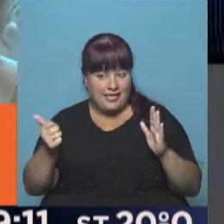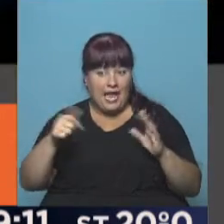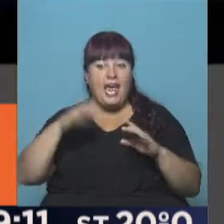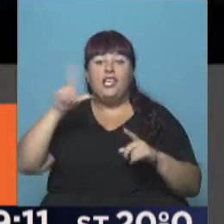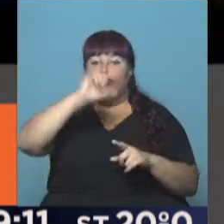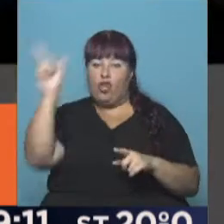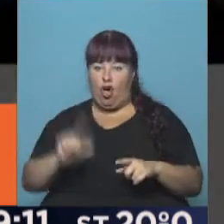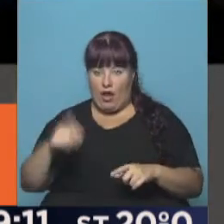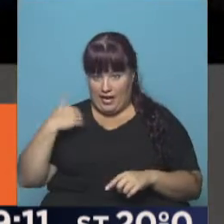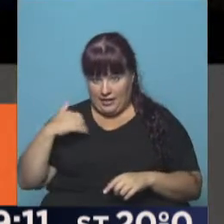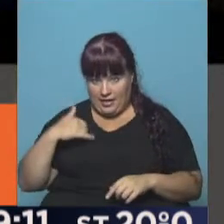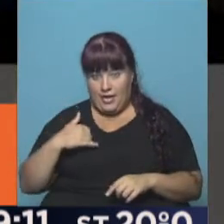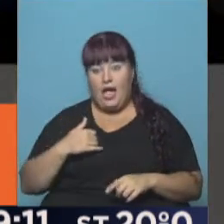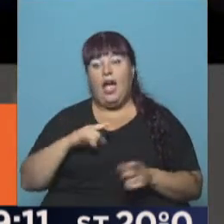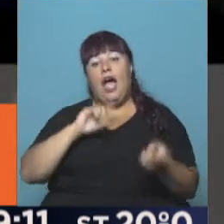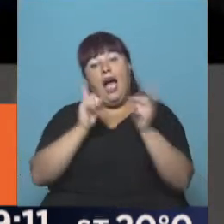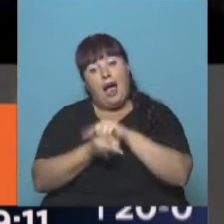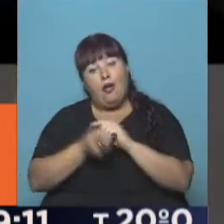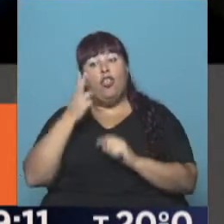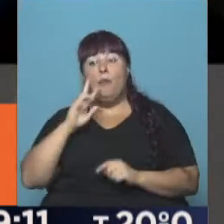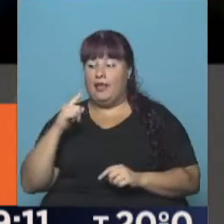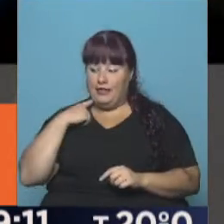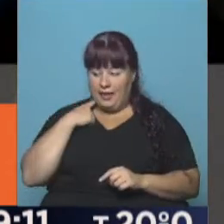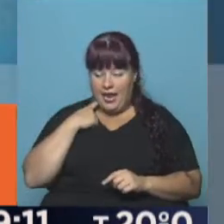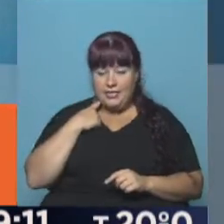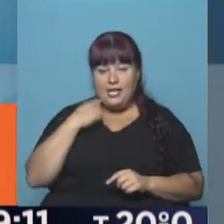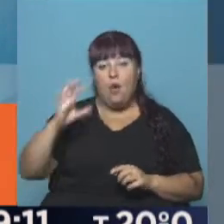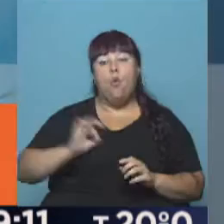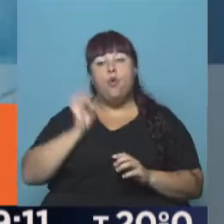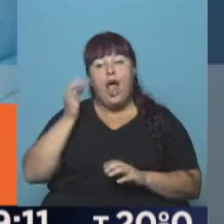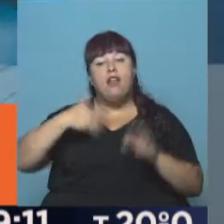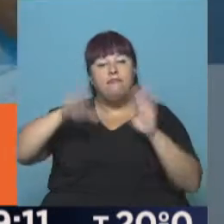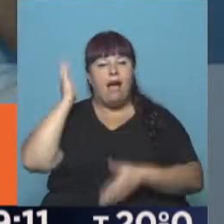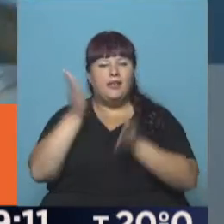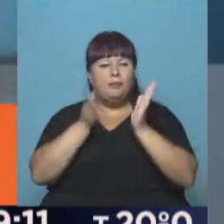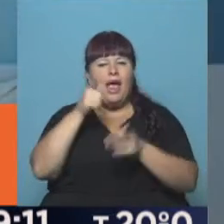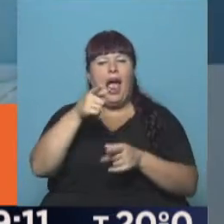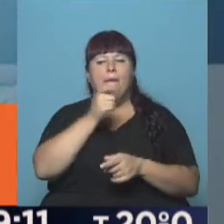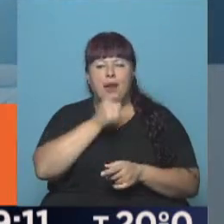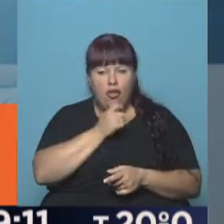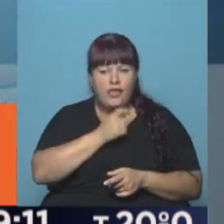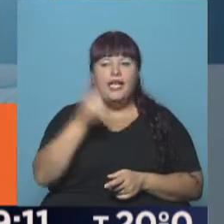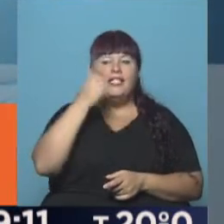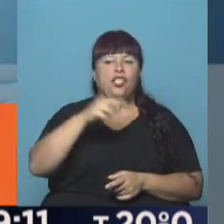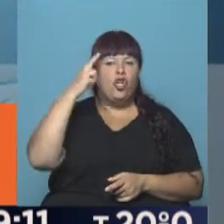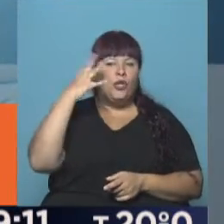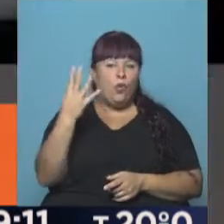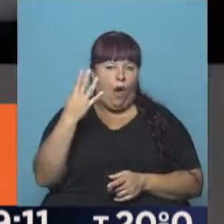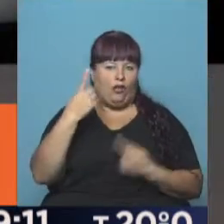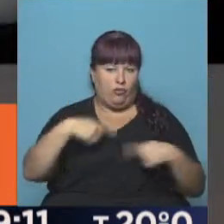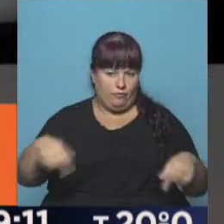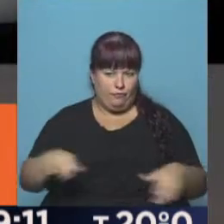todo el país. Como contrapartida, 2013 fue el año de mayor agresión a periodistas, con 194